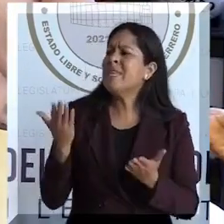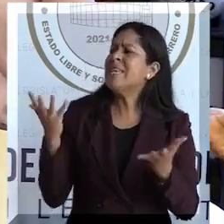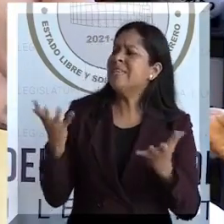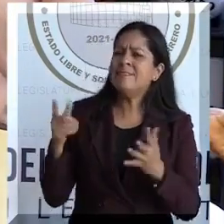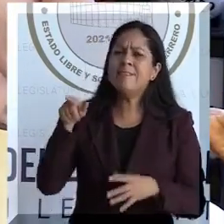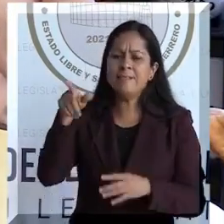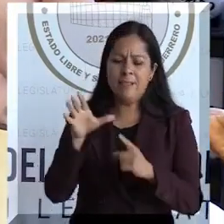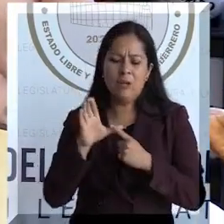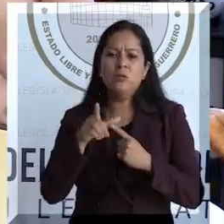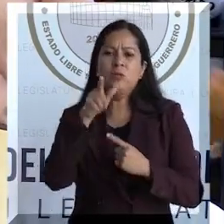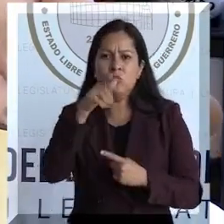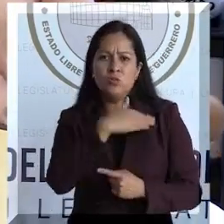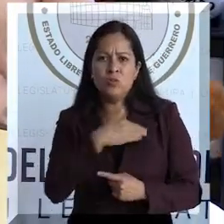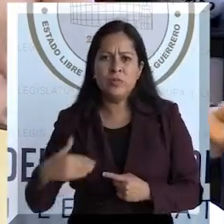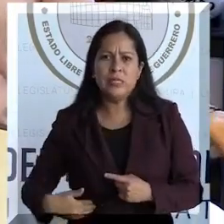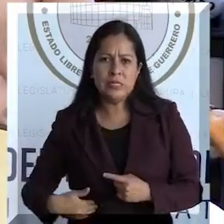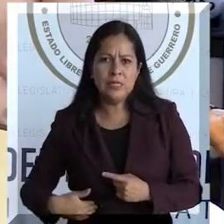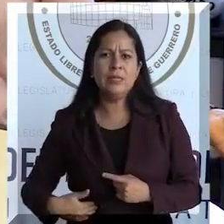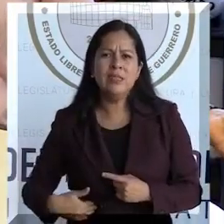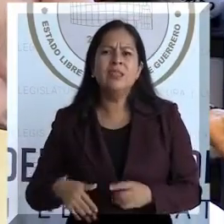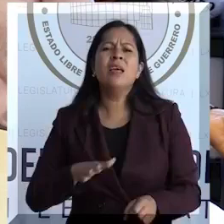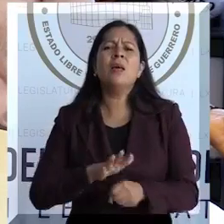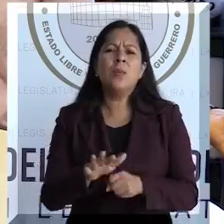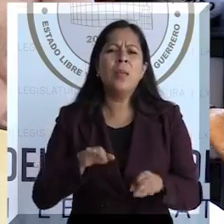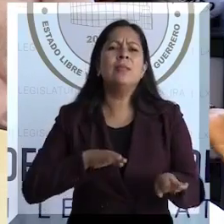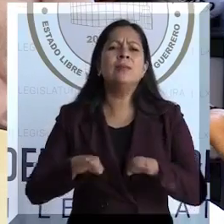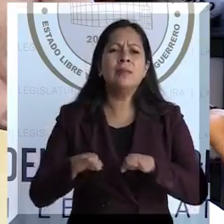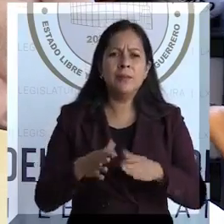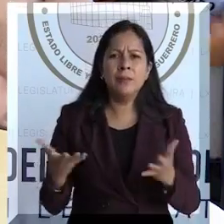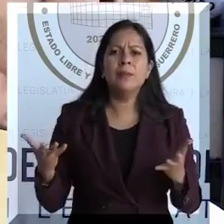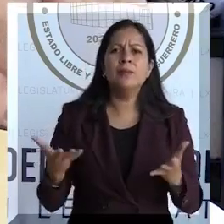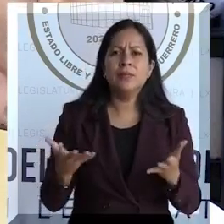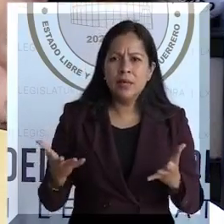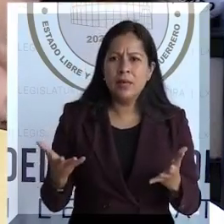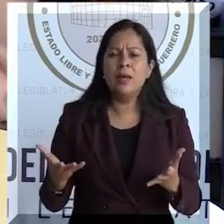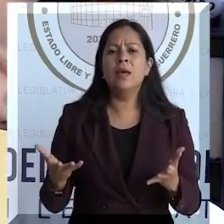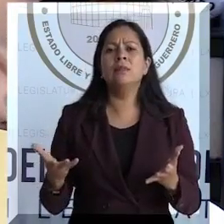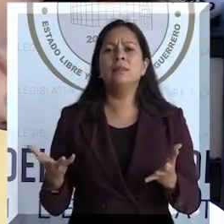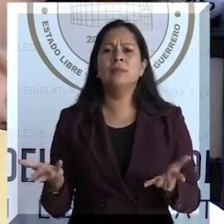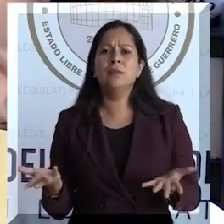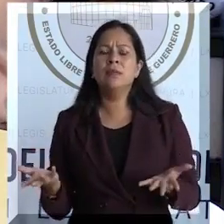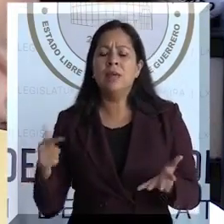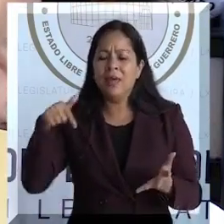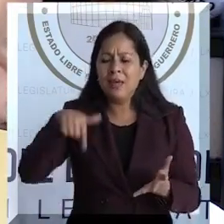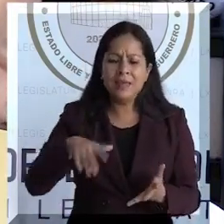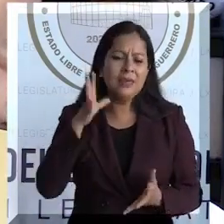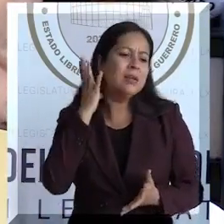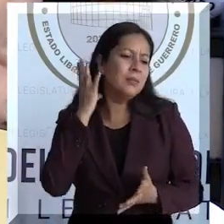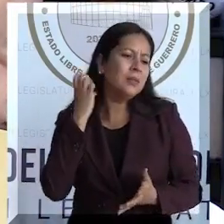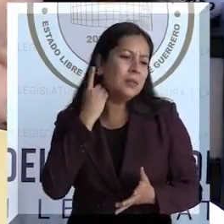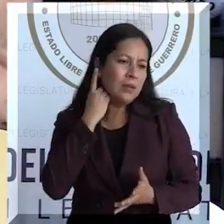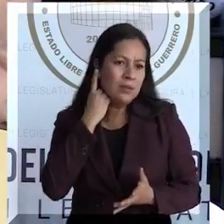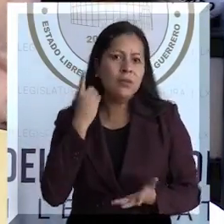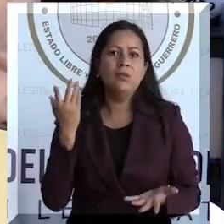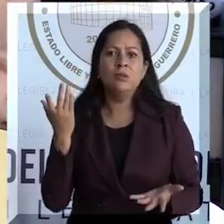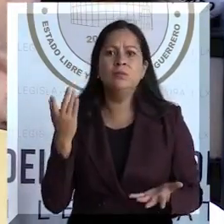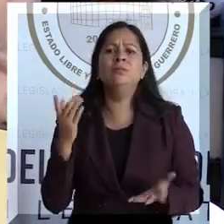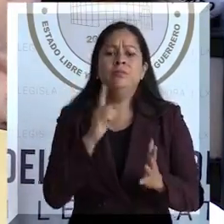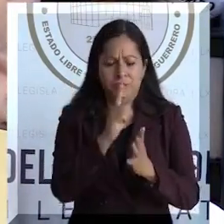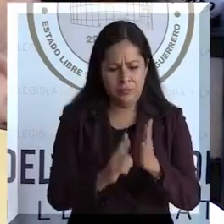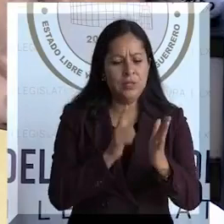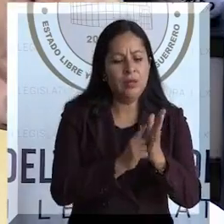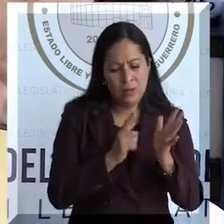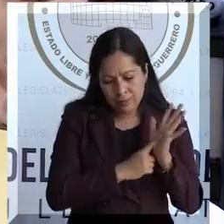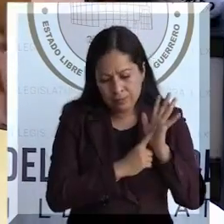usted preside en el Congreso del Estado de Guerrero? ¿Cuáles son los trabajos que se están realizando? Incluso hay en el Congreso del Estado de Guerrero una iniciativa que